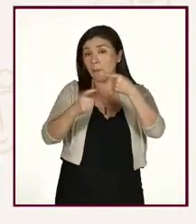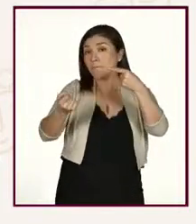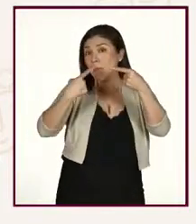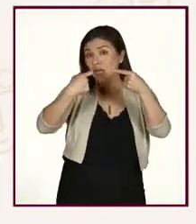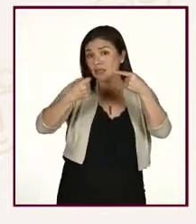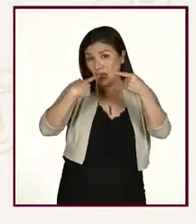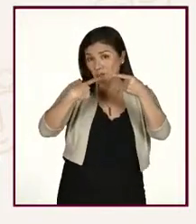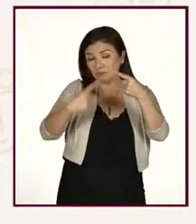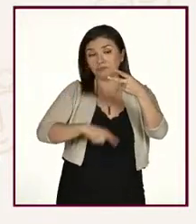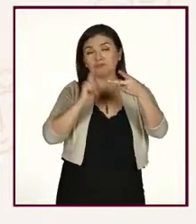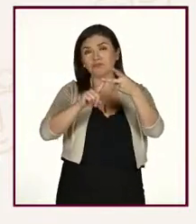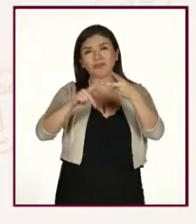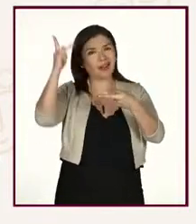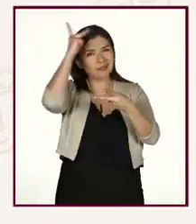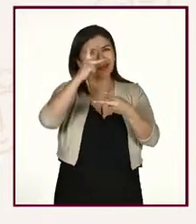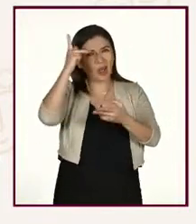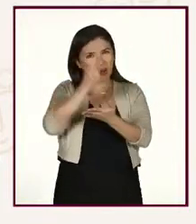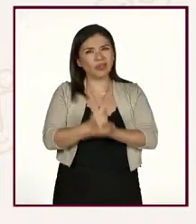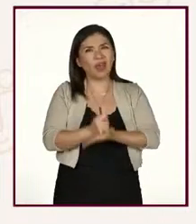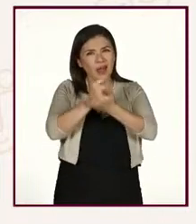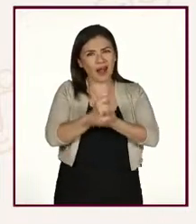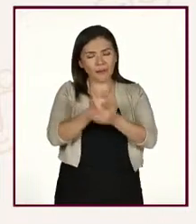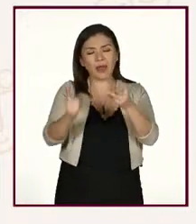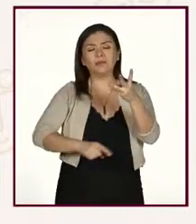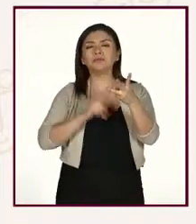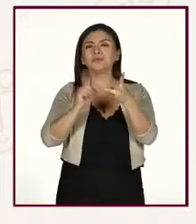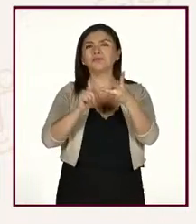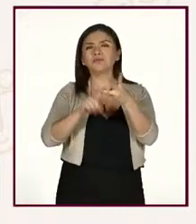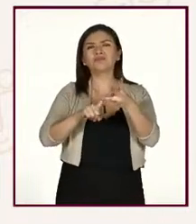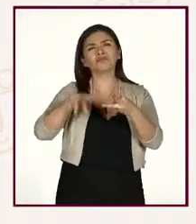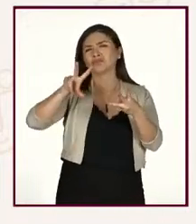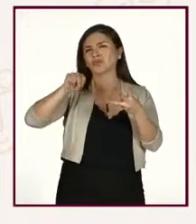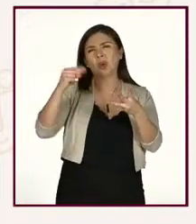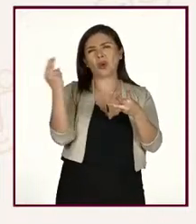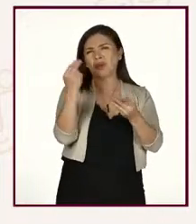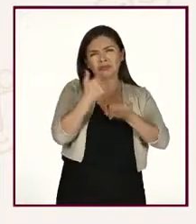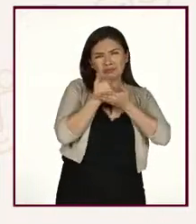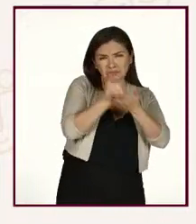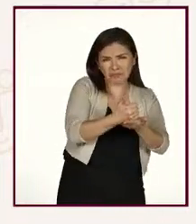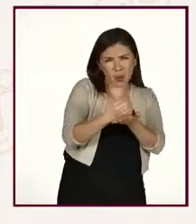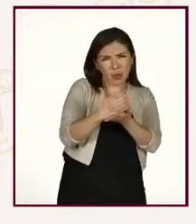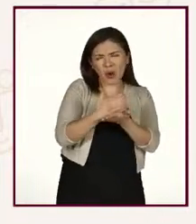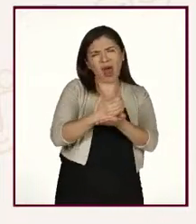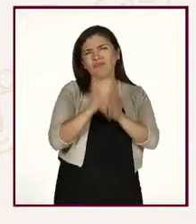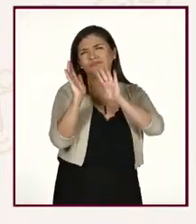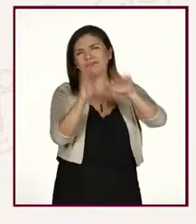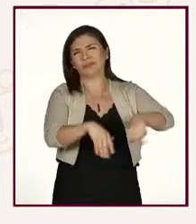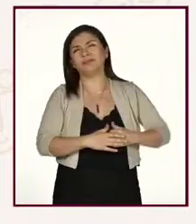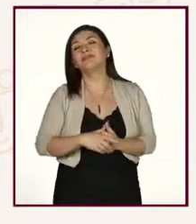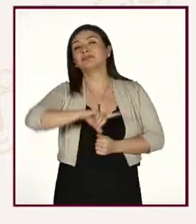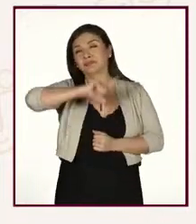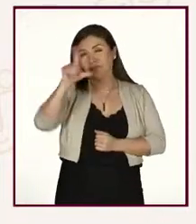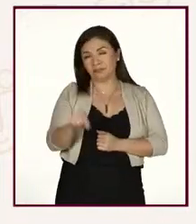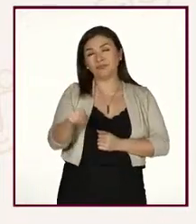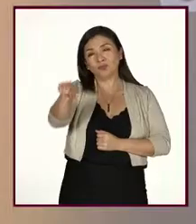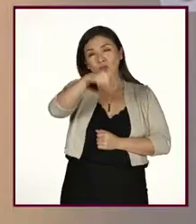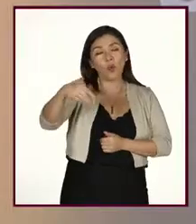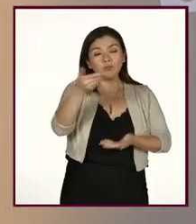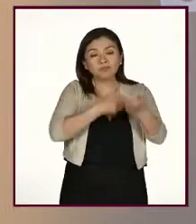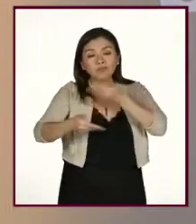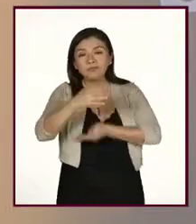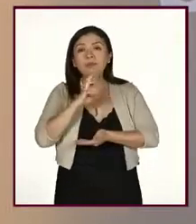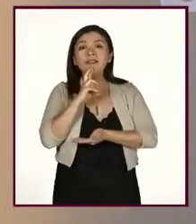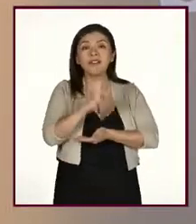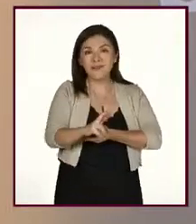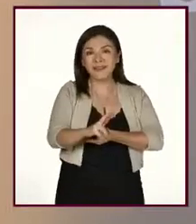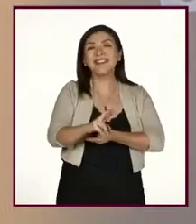farmacológico, psicoterapia y C, no requiere tratamiento. Más adelante, bueno, ya saben, vamos a estar compartiendo sus